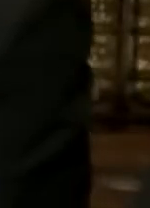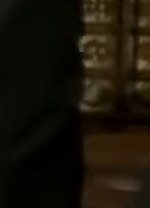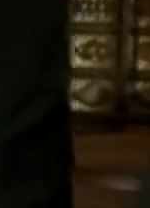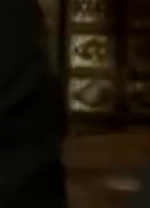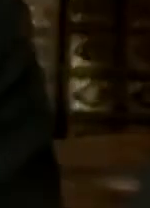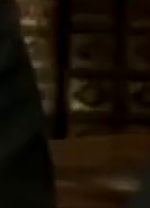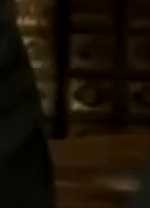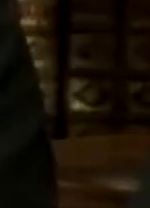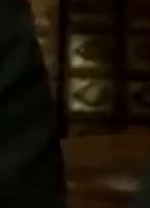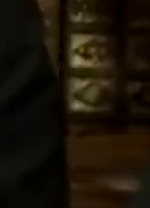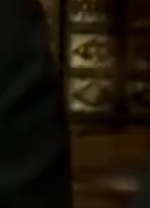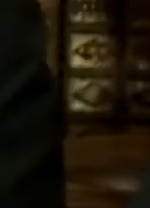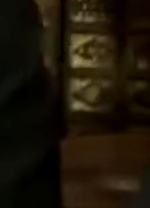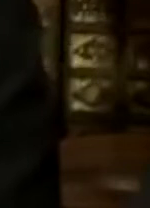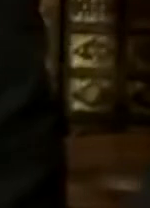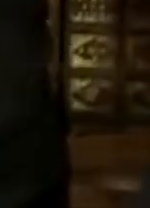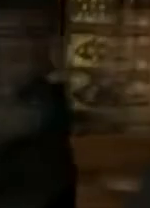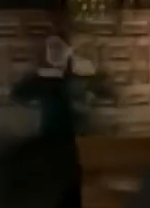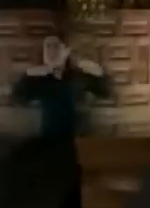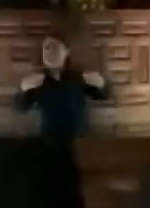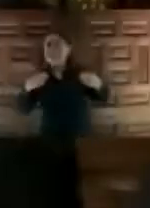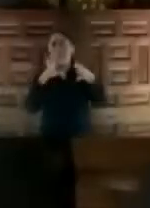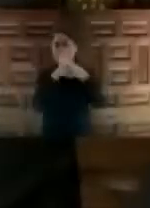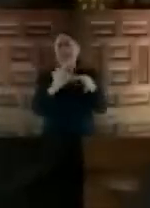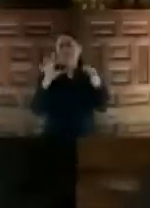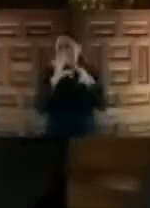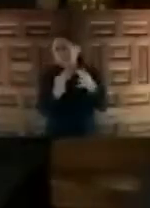nosotros estuvimos en parlamentos abiertos, ¿sí? De tal